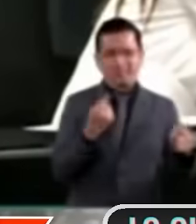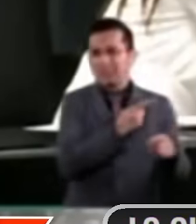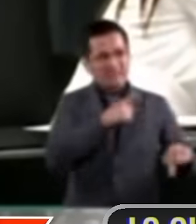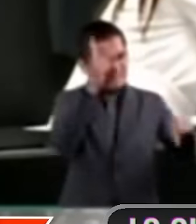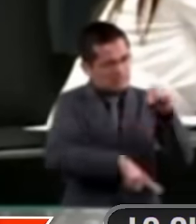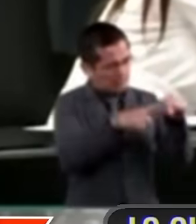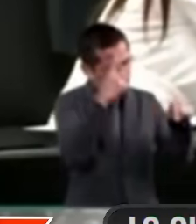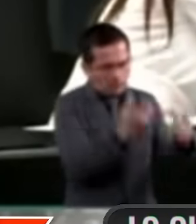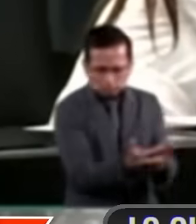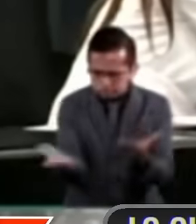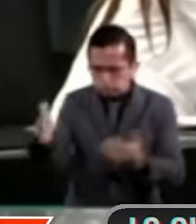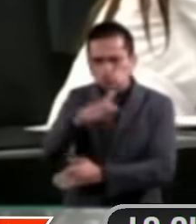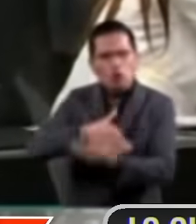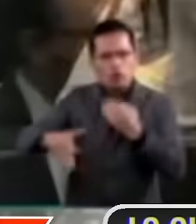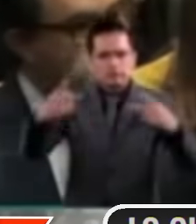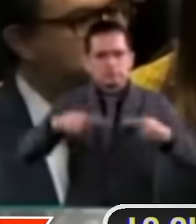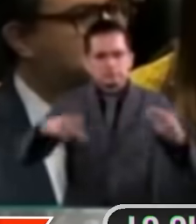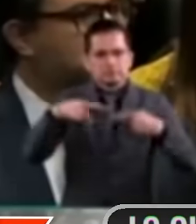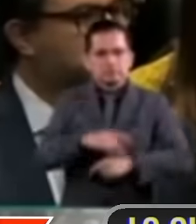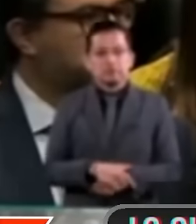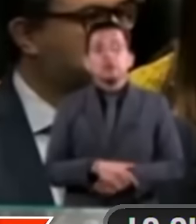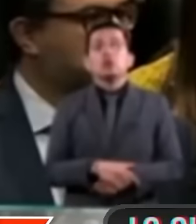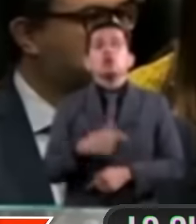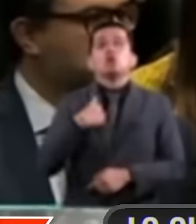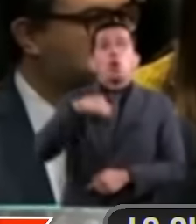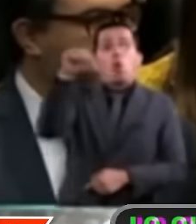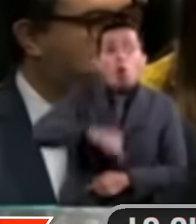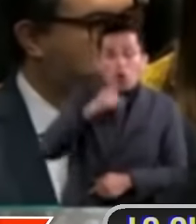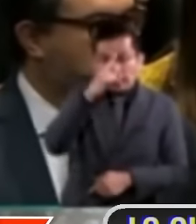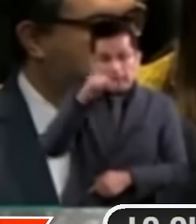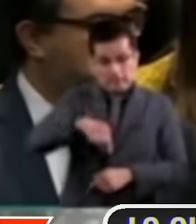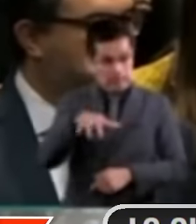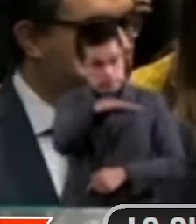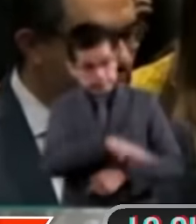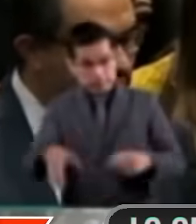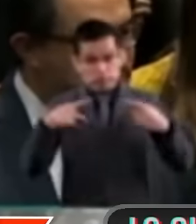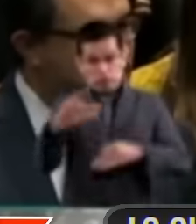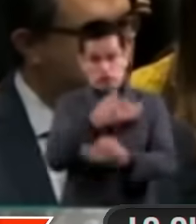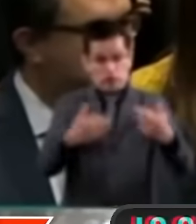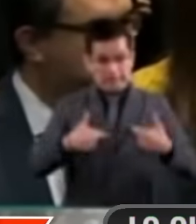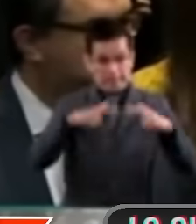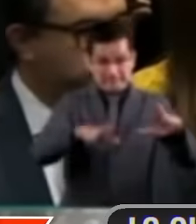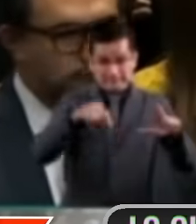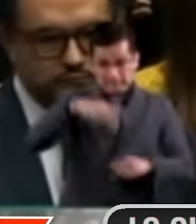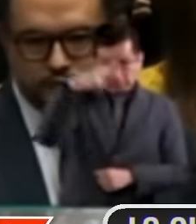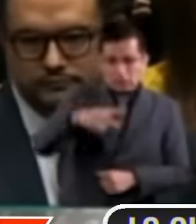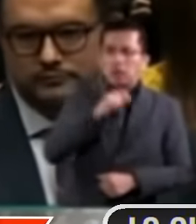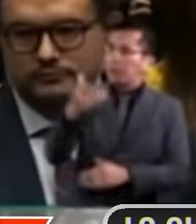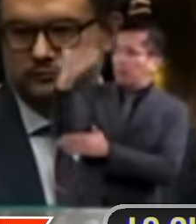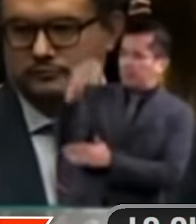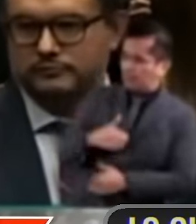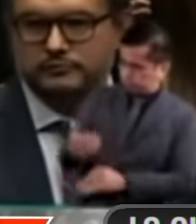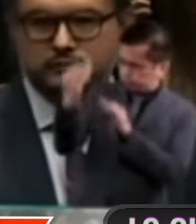todos los ciudadanos. Hoy, frente a todos los representantes del pueblo de México y frente a nuestra bandera,